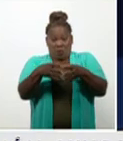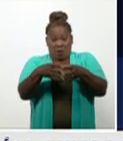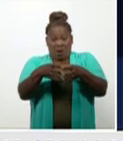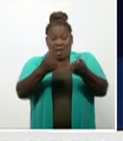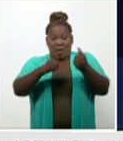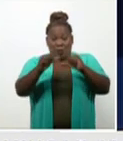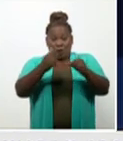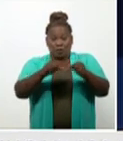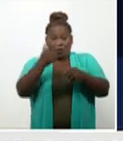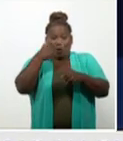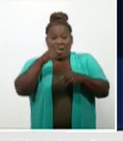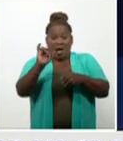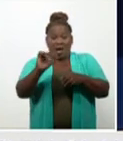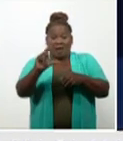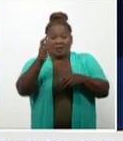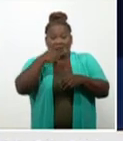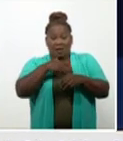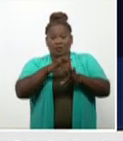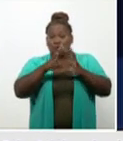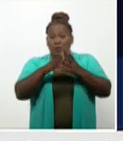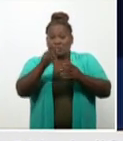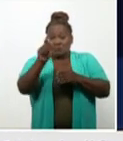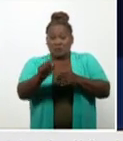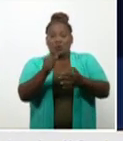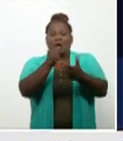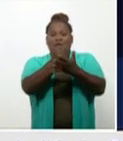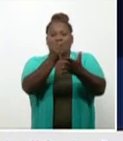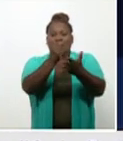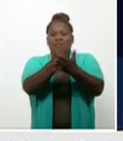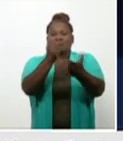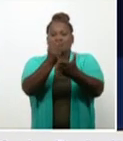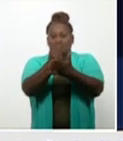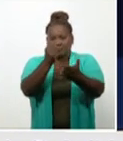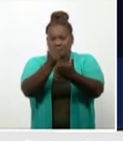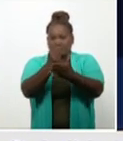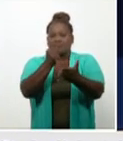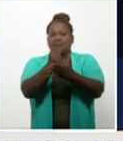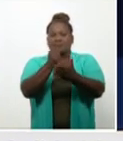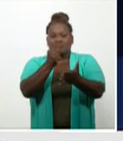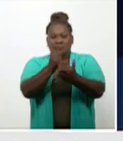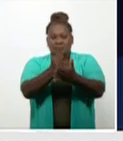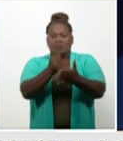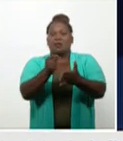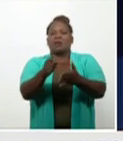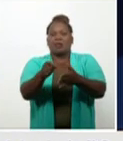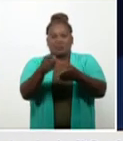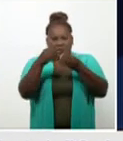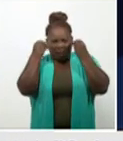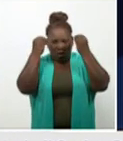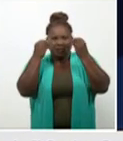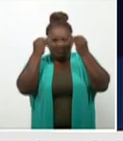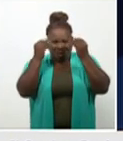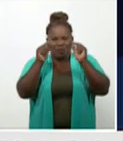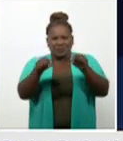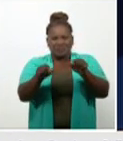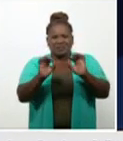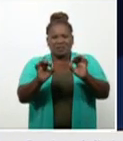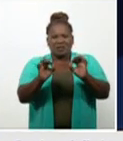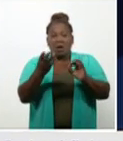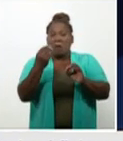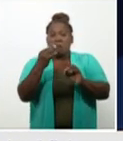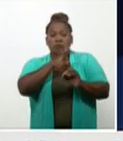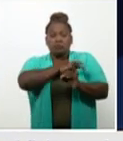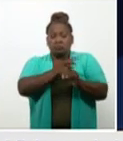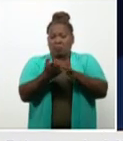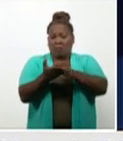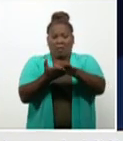pues todos los casos que se han ido confirmando aquí, pues han sido mediante este análisis. Muchos no tienen síntomas en el